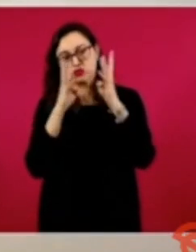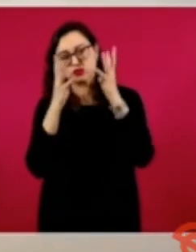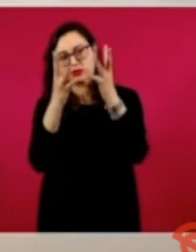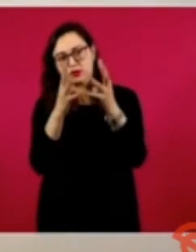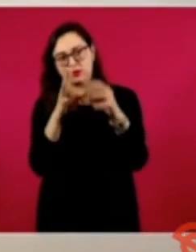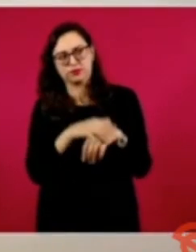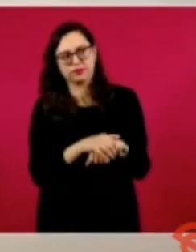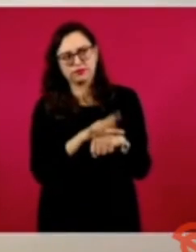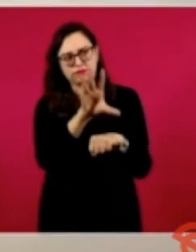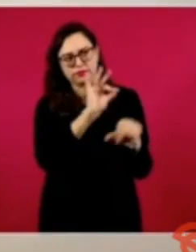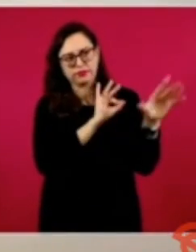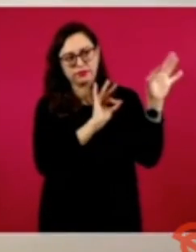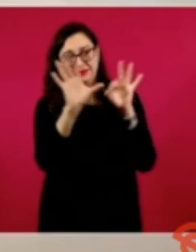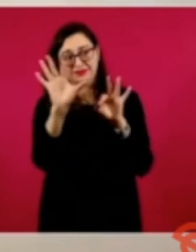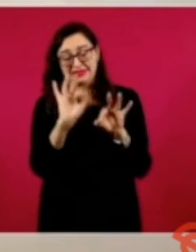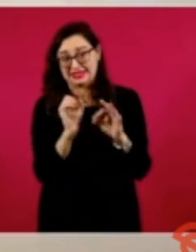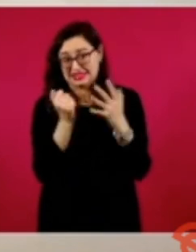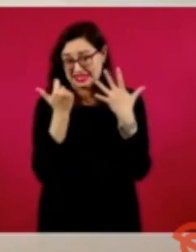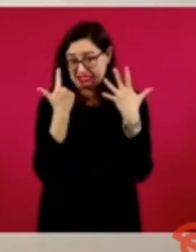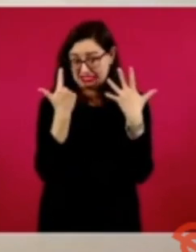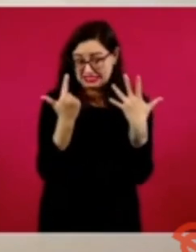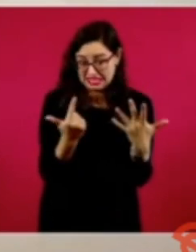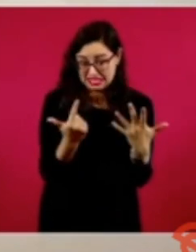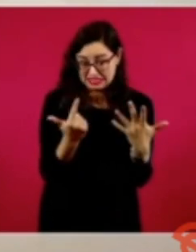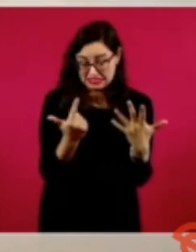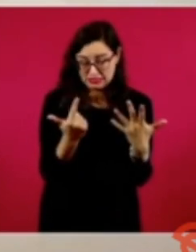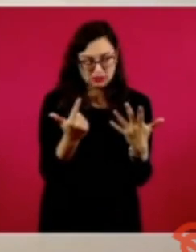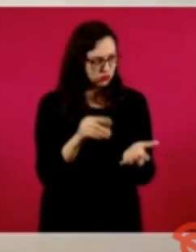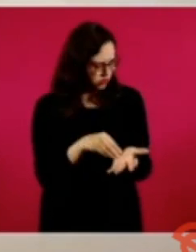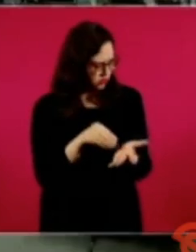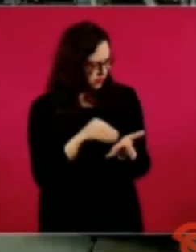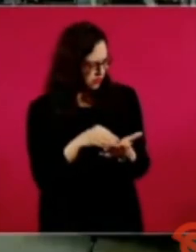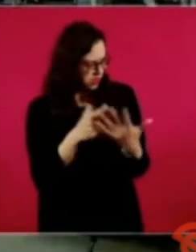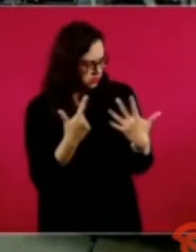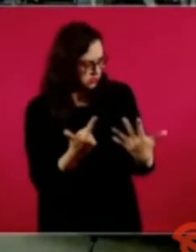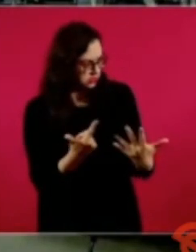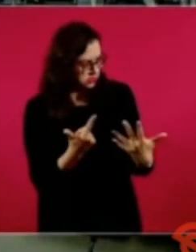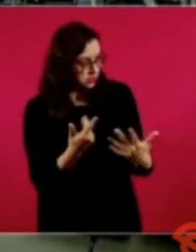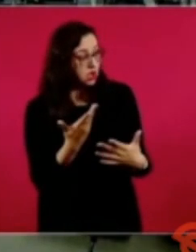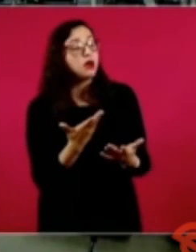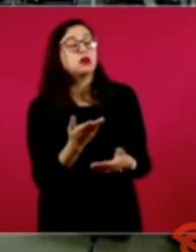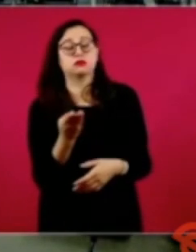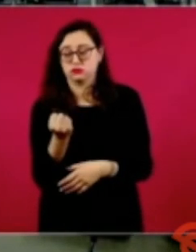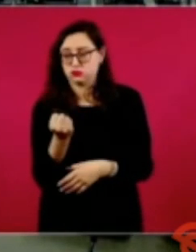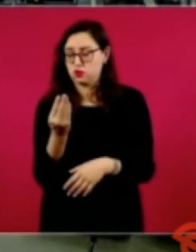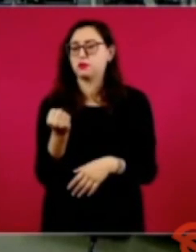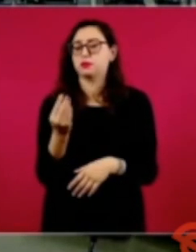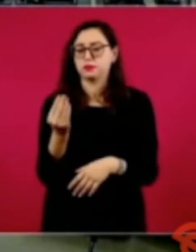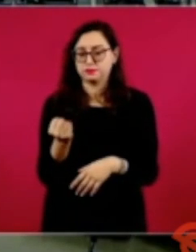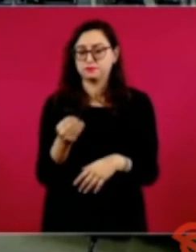Creo que eran 7 entonces. ¿Siguen siendo 7? 9.